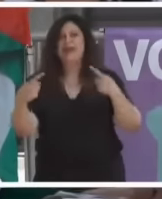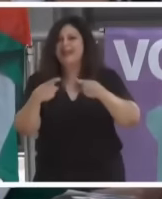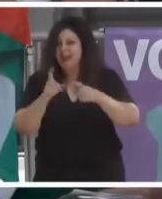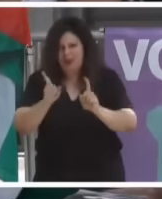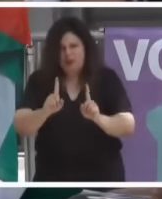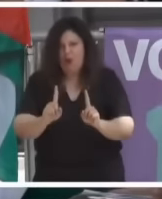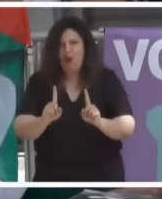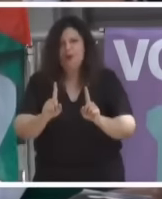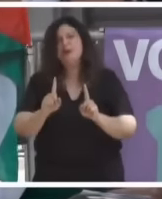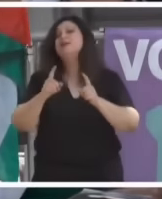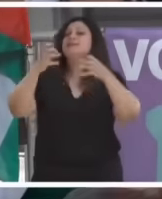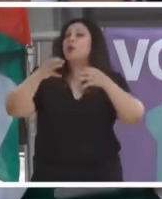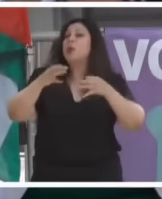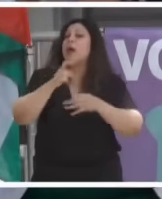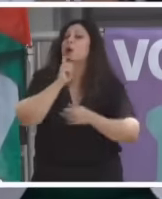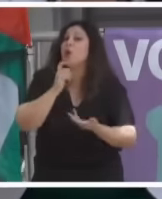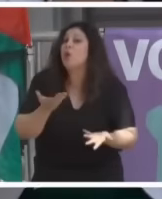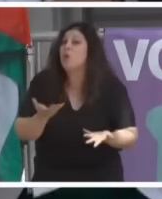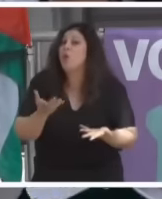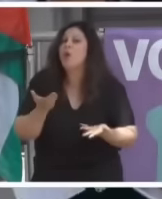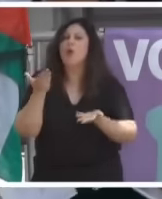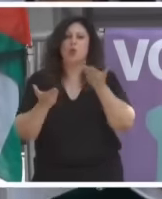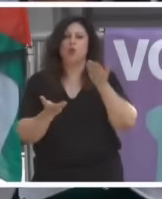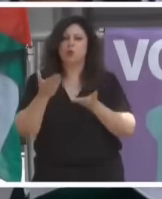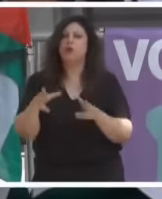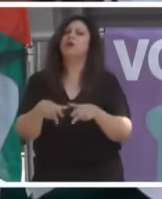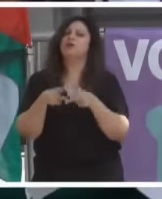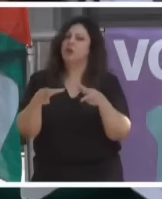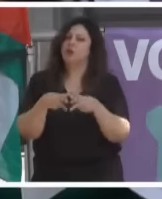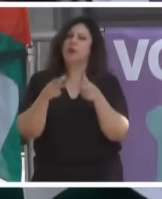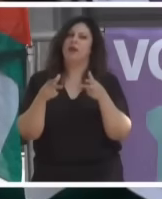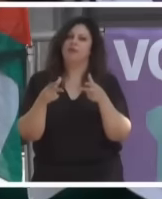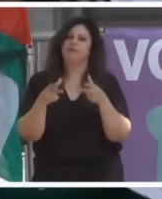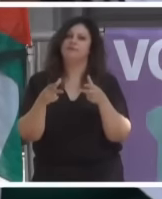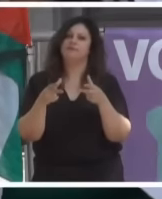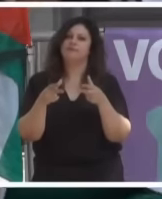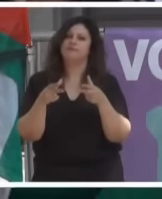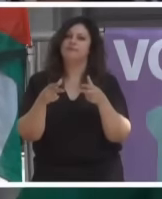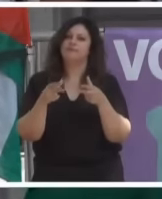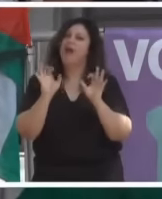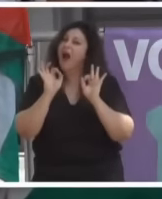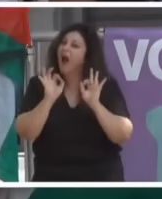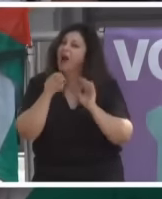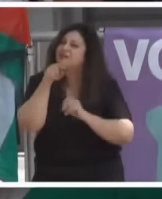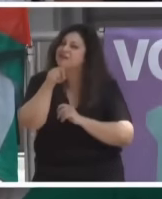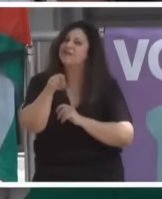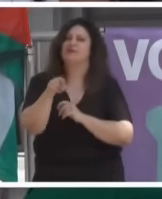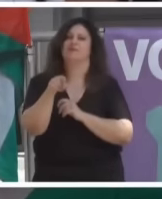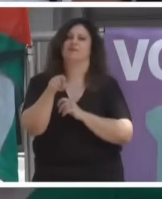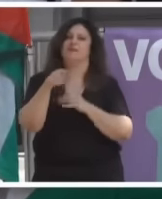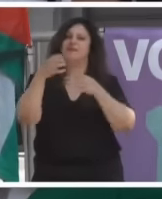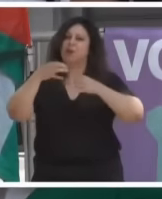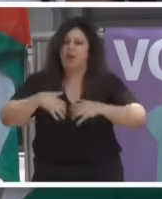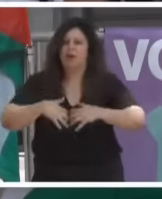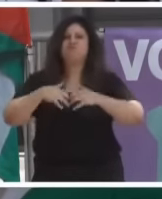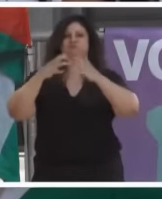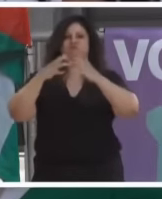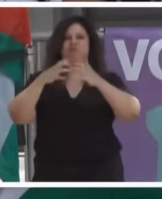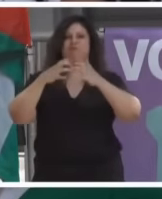se construye desde la justicia social. Así se construye la